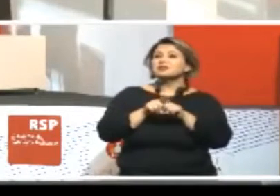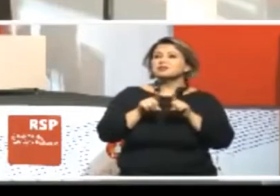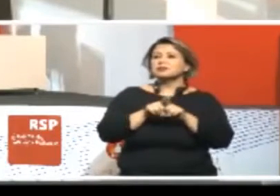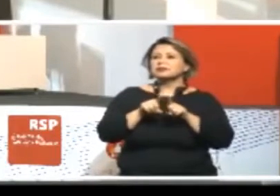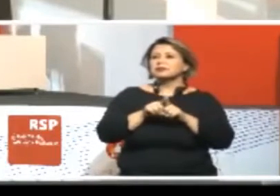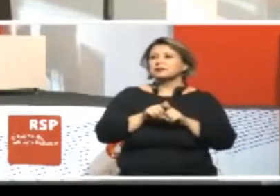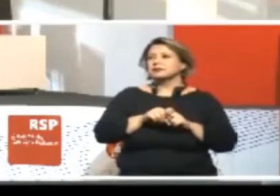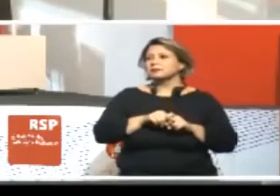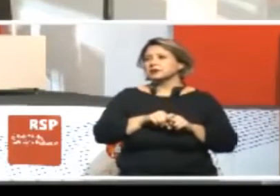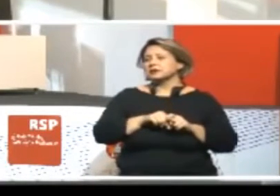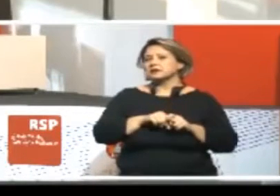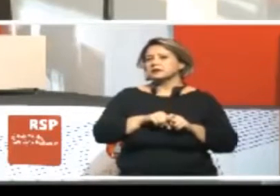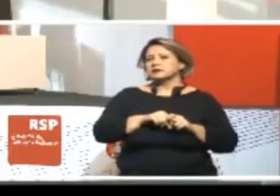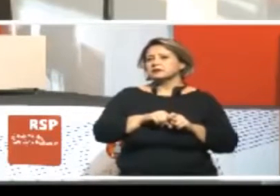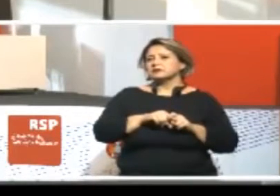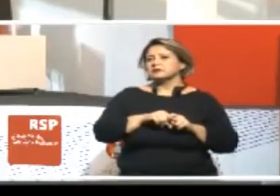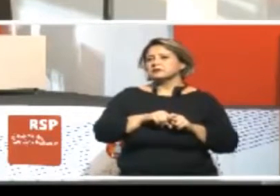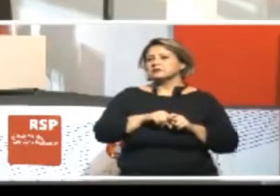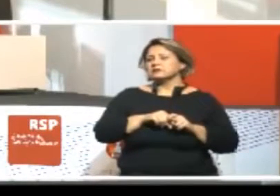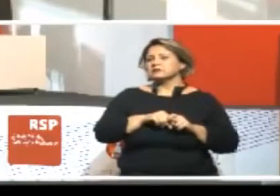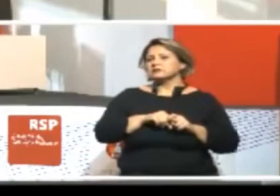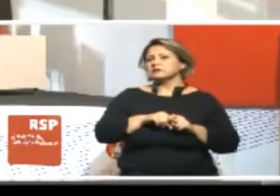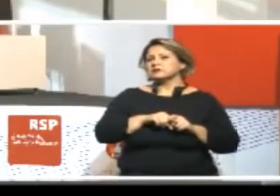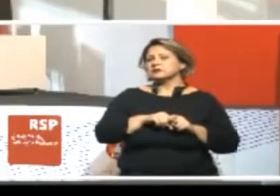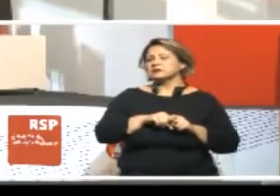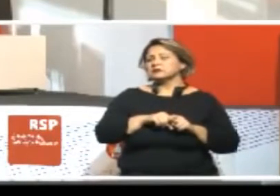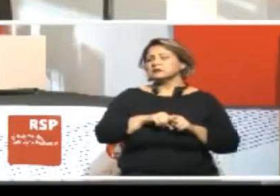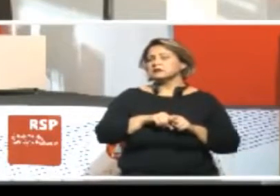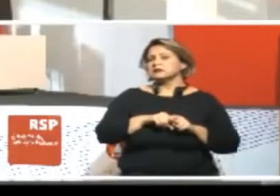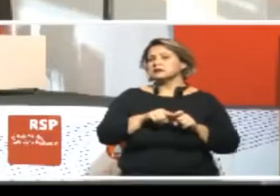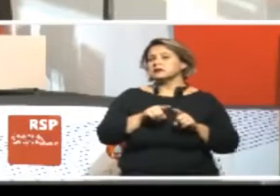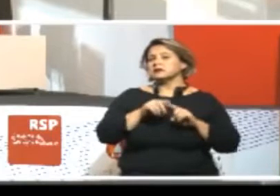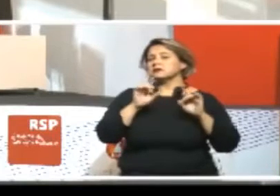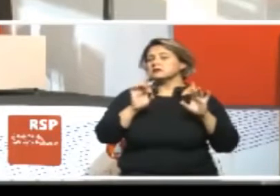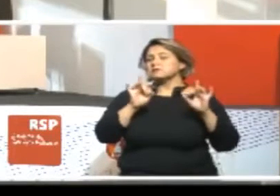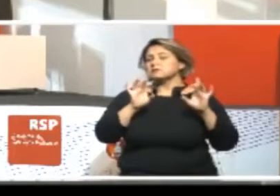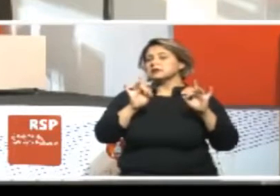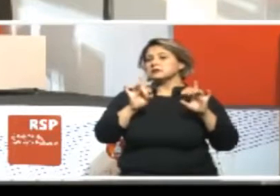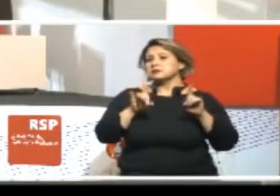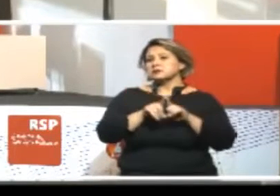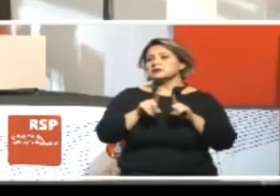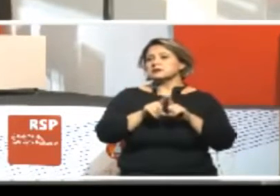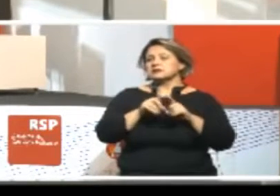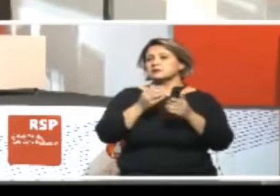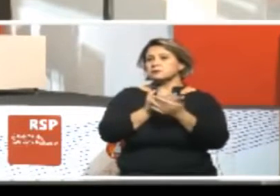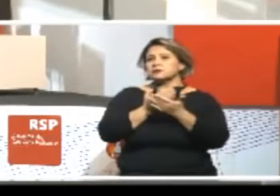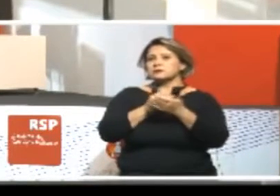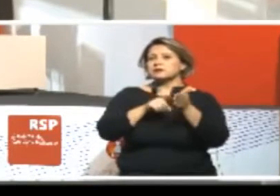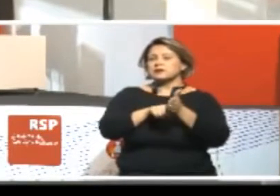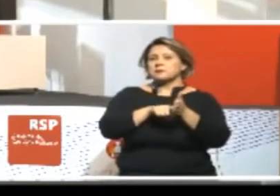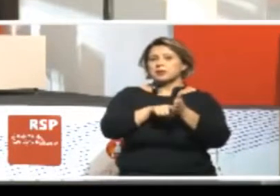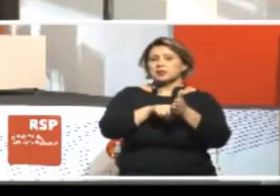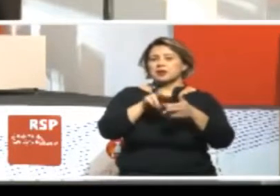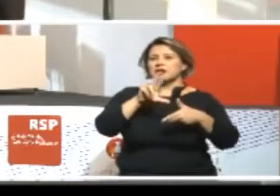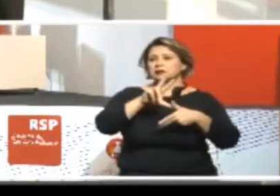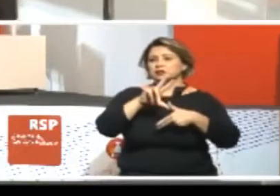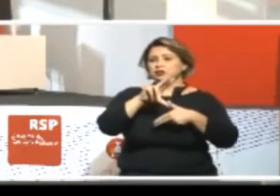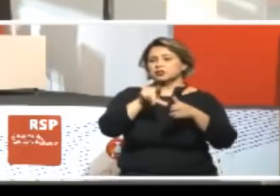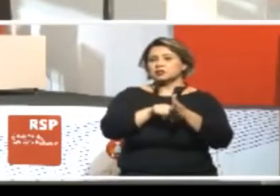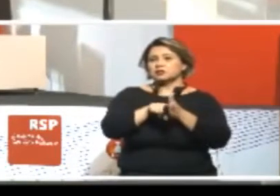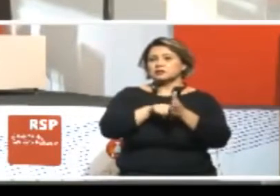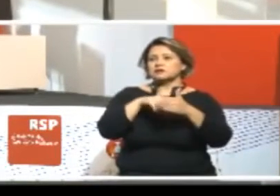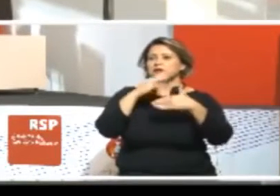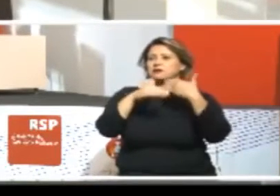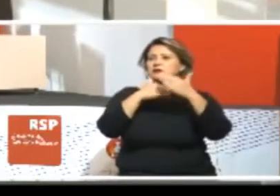ciência política pela Texas A&M University, especialista em estudos sobre América Latina, desenvolve pesquisa